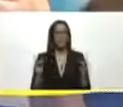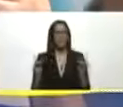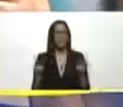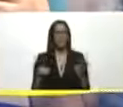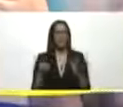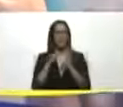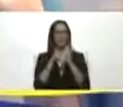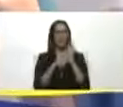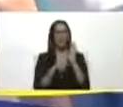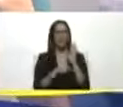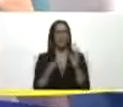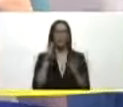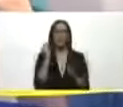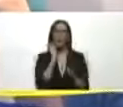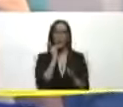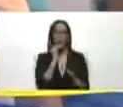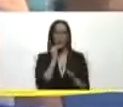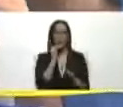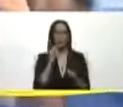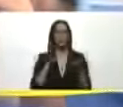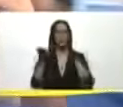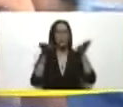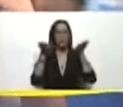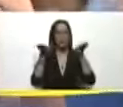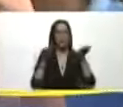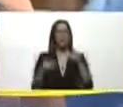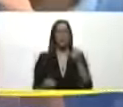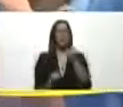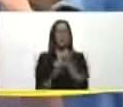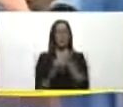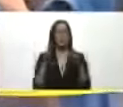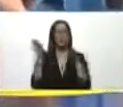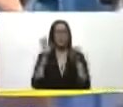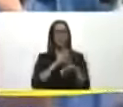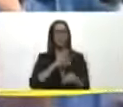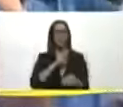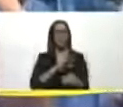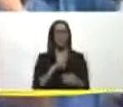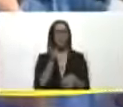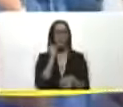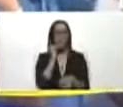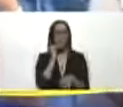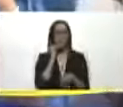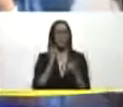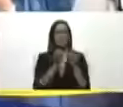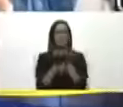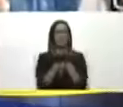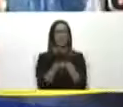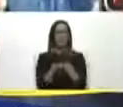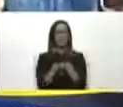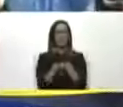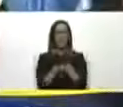programa juventud como impulso al turismo social Juvenil y